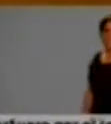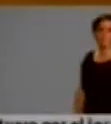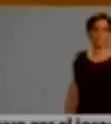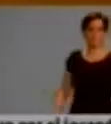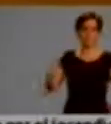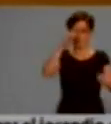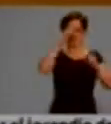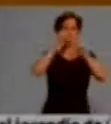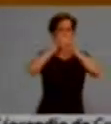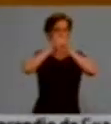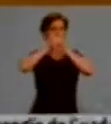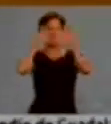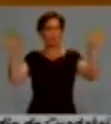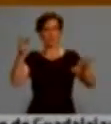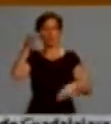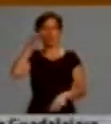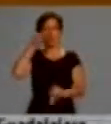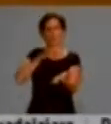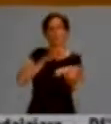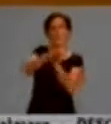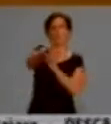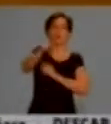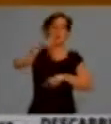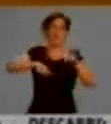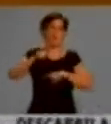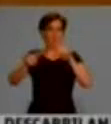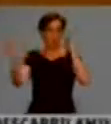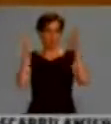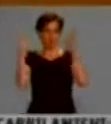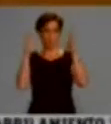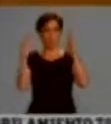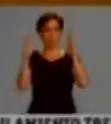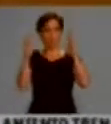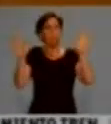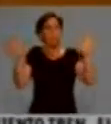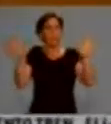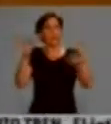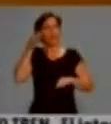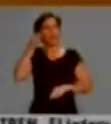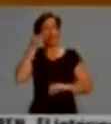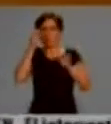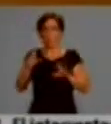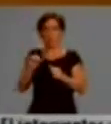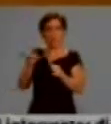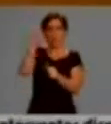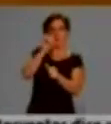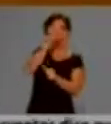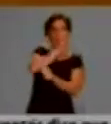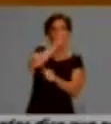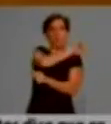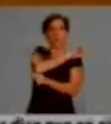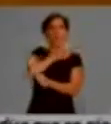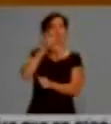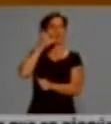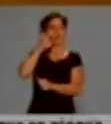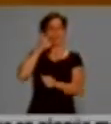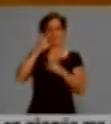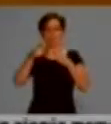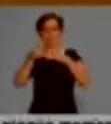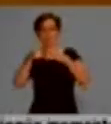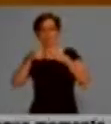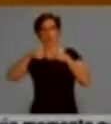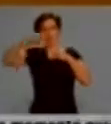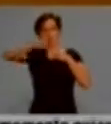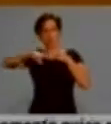están afectados por un fuerte componente estacional, pero tanto como lo han estado los de todos los segundos trimestres de los